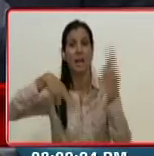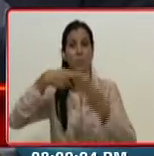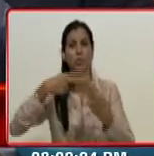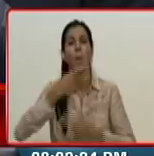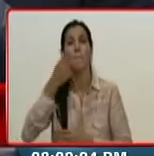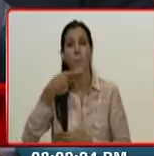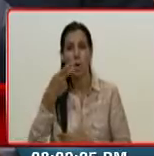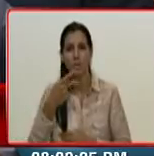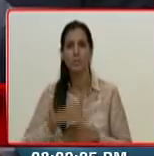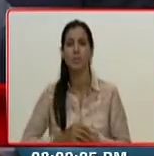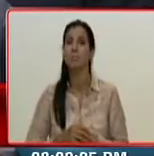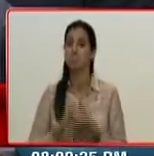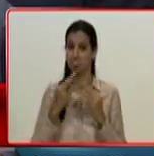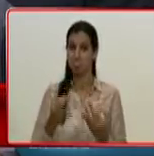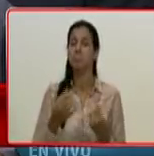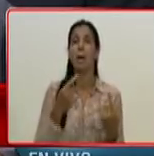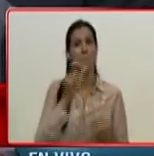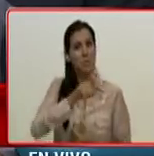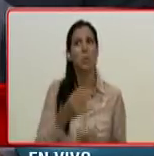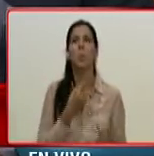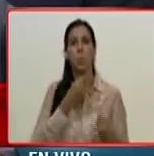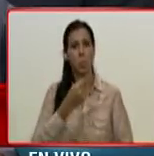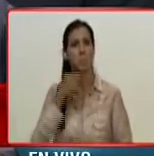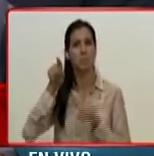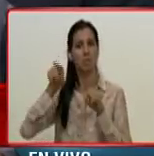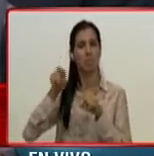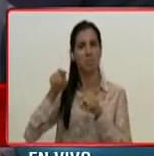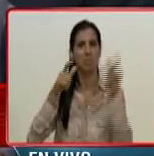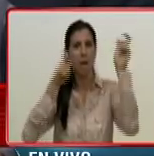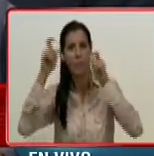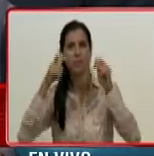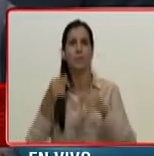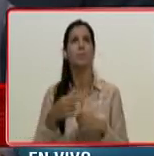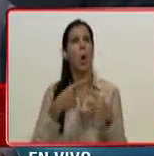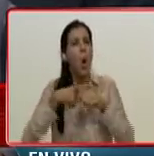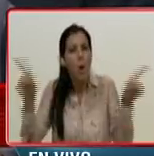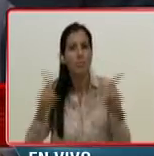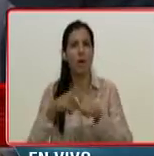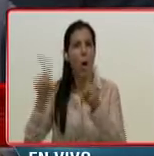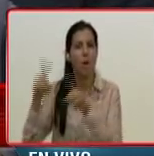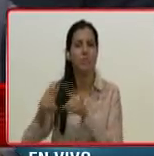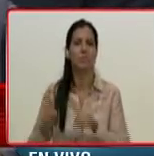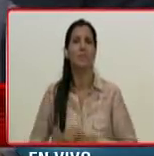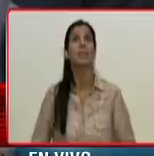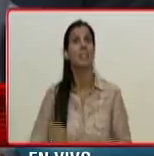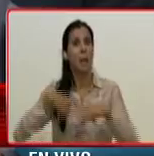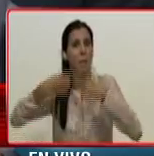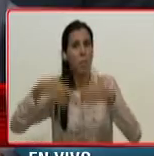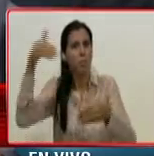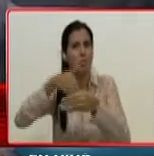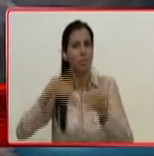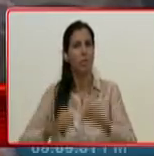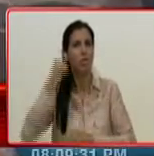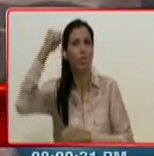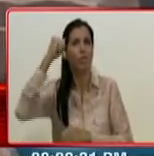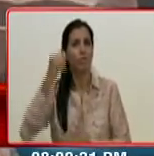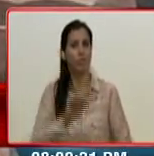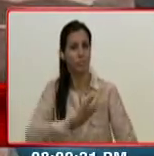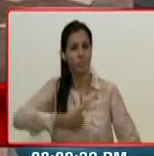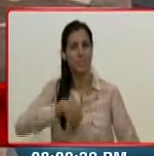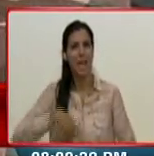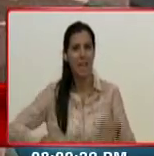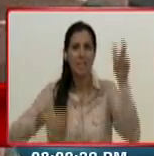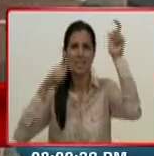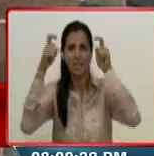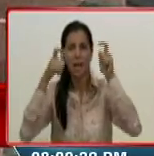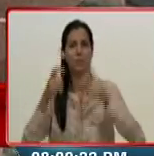política y una opción viable en el escenario de nuestro país y que se consolidó con el triunfo de Hugo Chávez como presidente de la